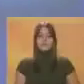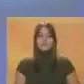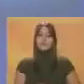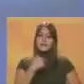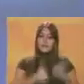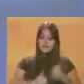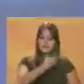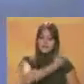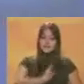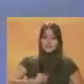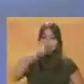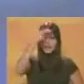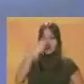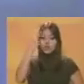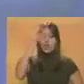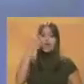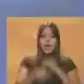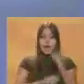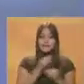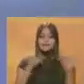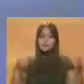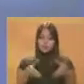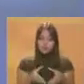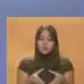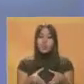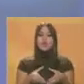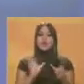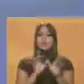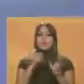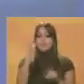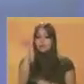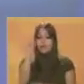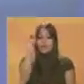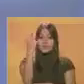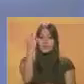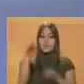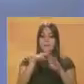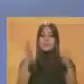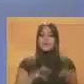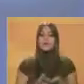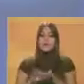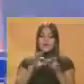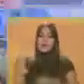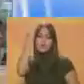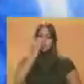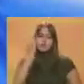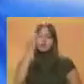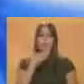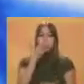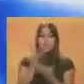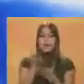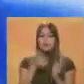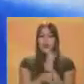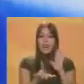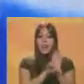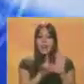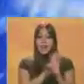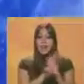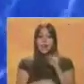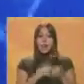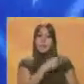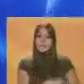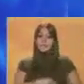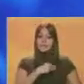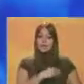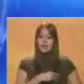Amigos, el candidato presidencial Enrique Capriles Radonsky sostiene una reunión con un grupo de diputados de la Mesa de la Unidad para analizar una propuesta de ley sobre las